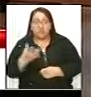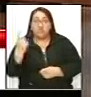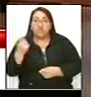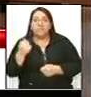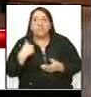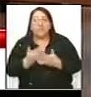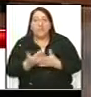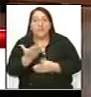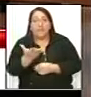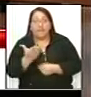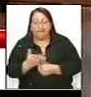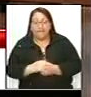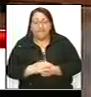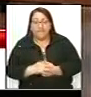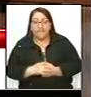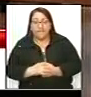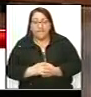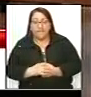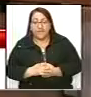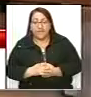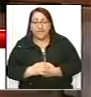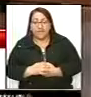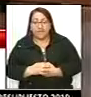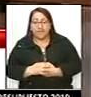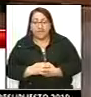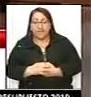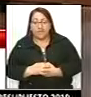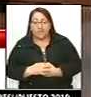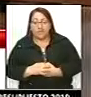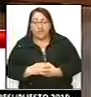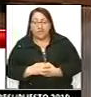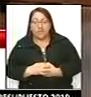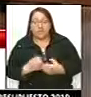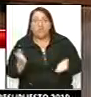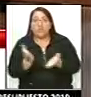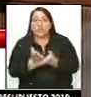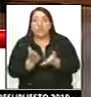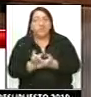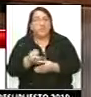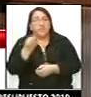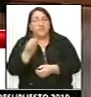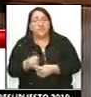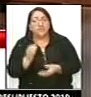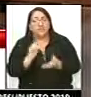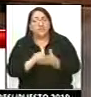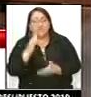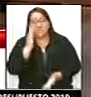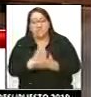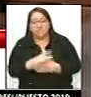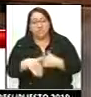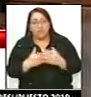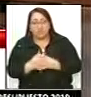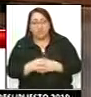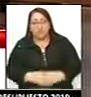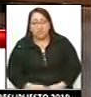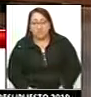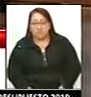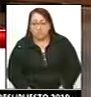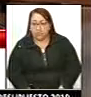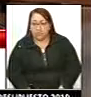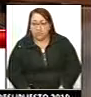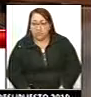se exige. El colegio siempre es sujeto de sanción. El